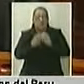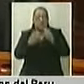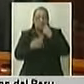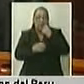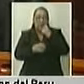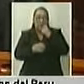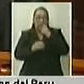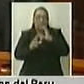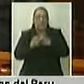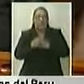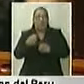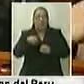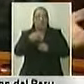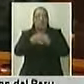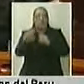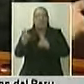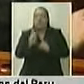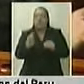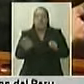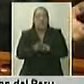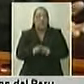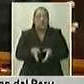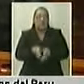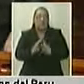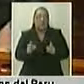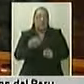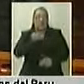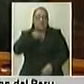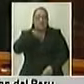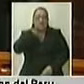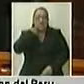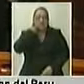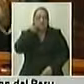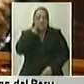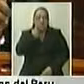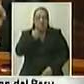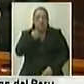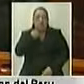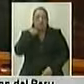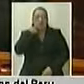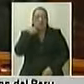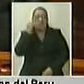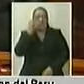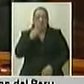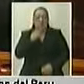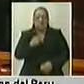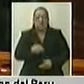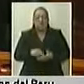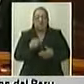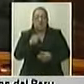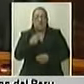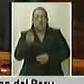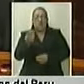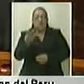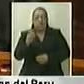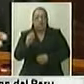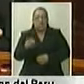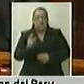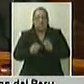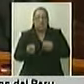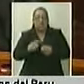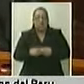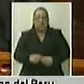magnitud de agremiados, pero en provincia es otra realidad? Por ahí también he escuchado, presidente, señalan que hay 140